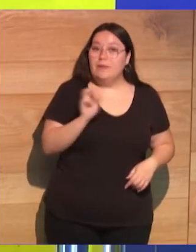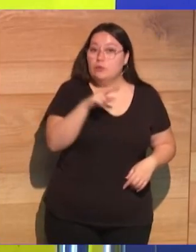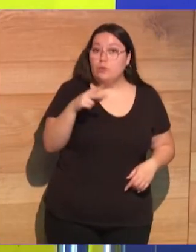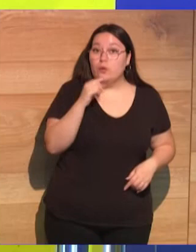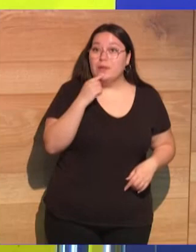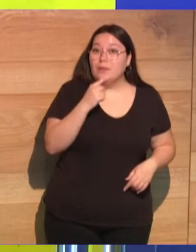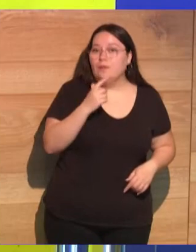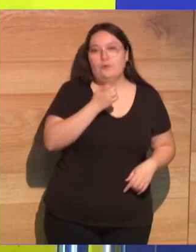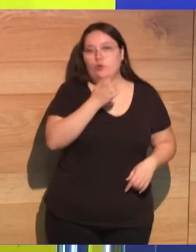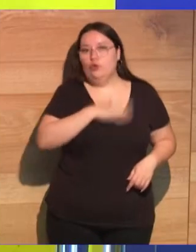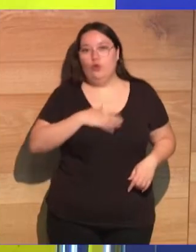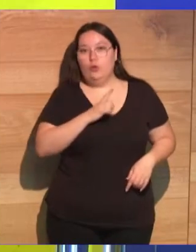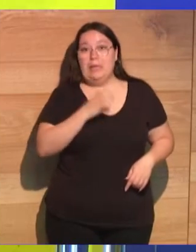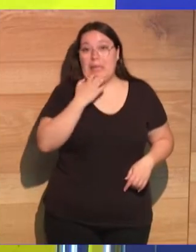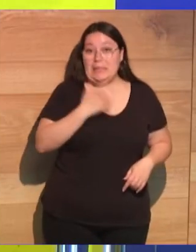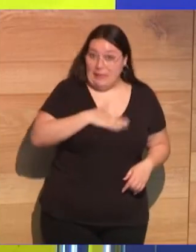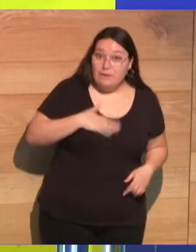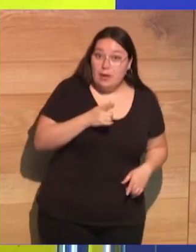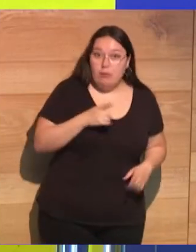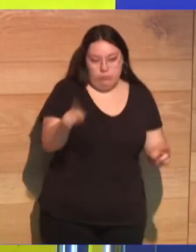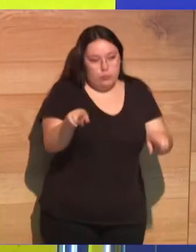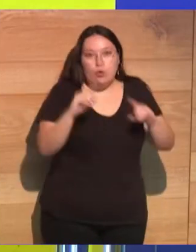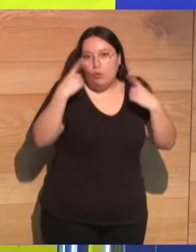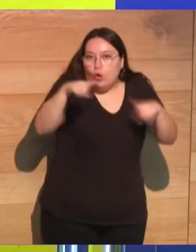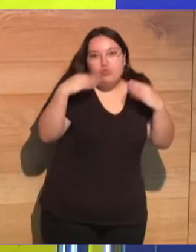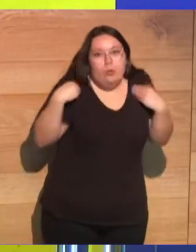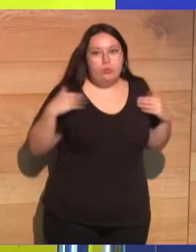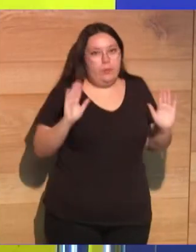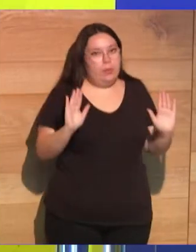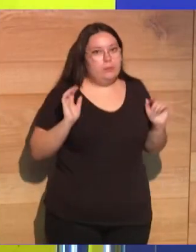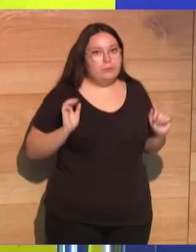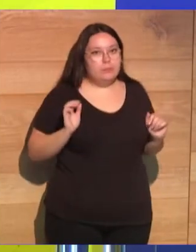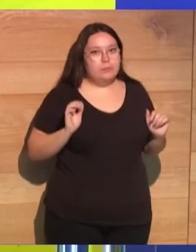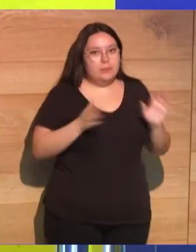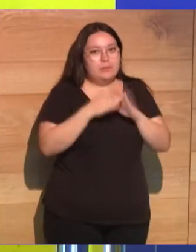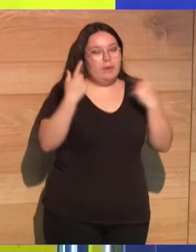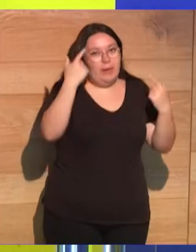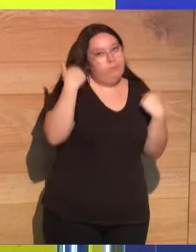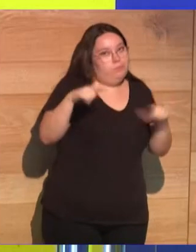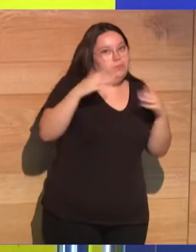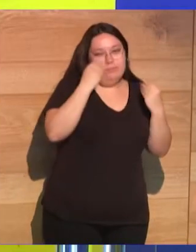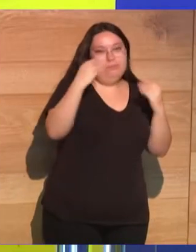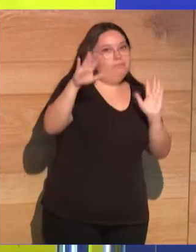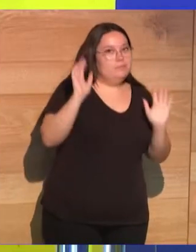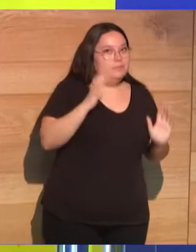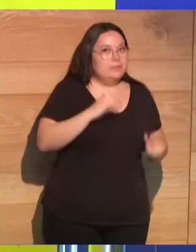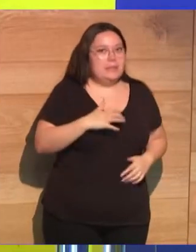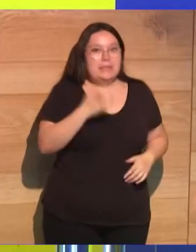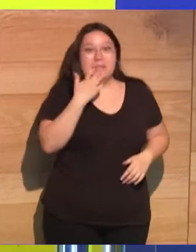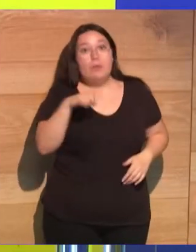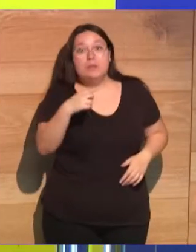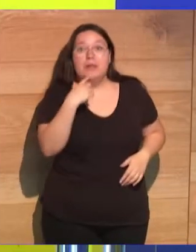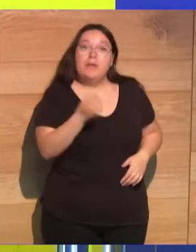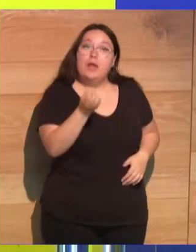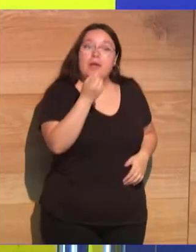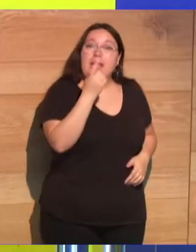resultado. Dice, si se fía es su responsabilidad. Claro, se están exculpando, ¿no? Diciendo, oye, si luego esto dice que comas cristales y tú